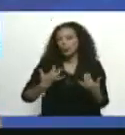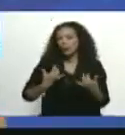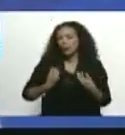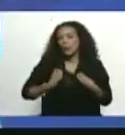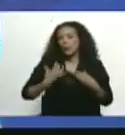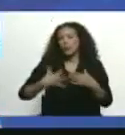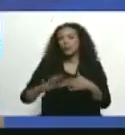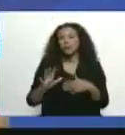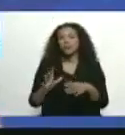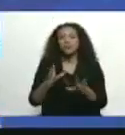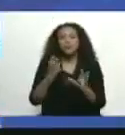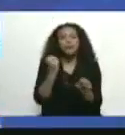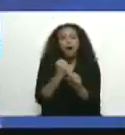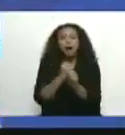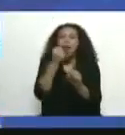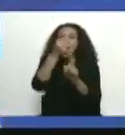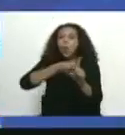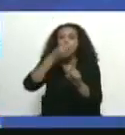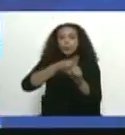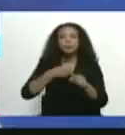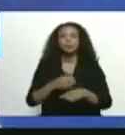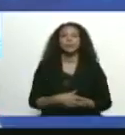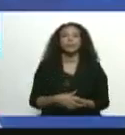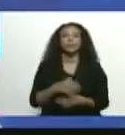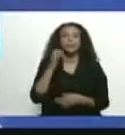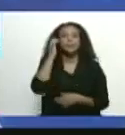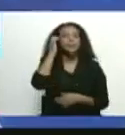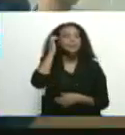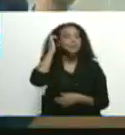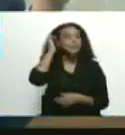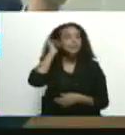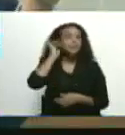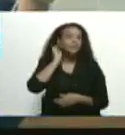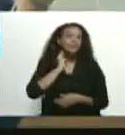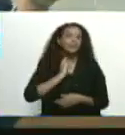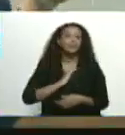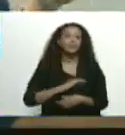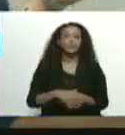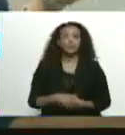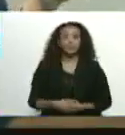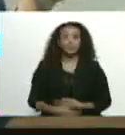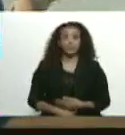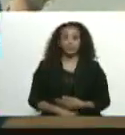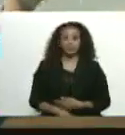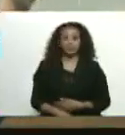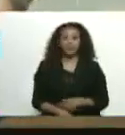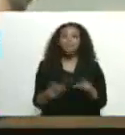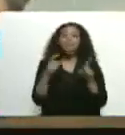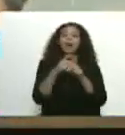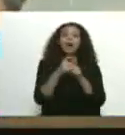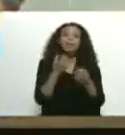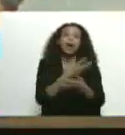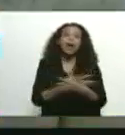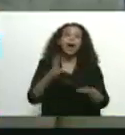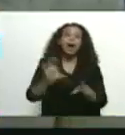es de lucha. ¿Cómo es la canción paraguanera de Víctor, de Alí Primera, Víctor? ¿Cómo es que dice la canción?